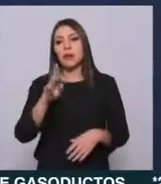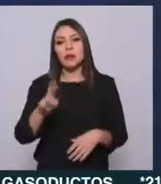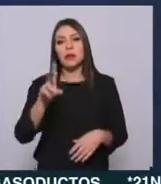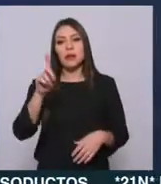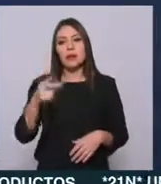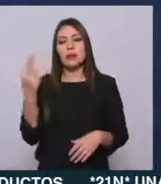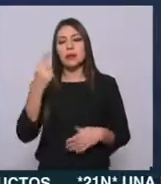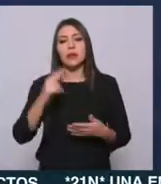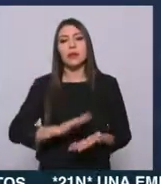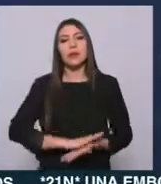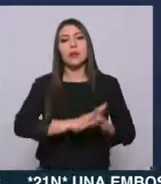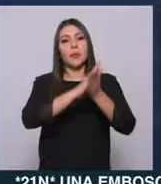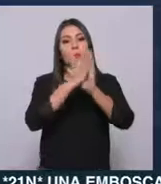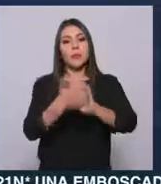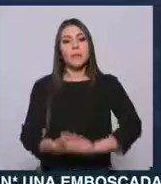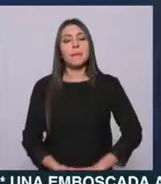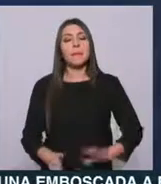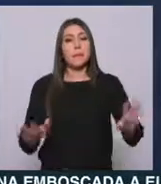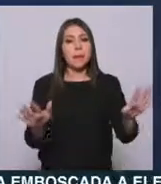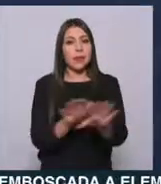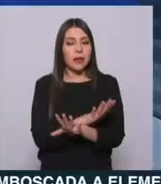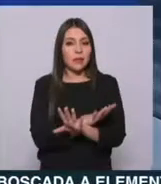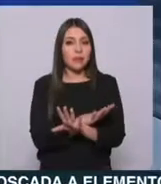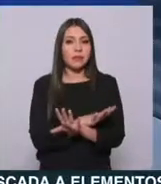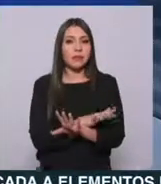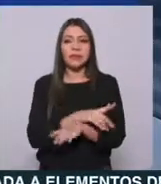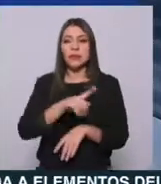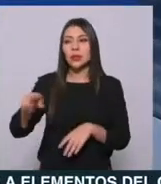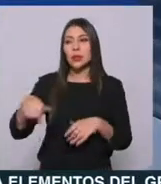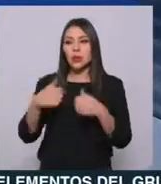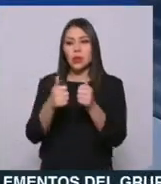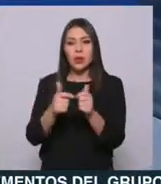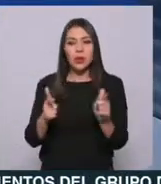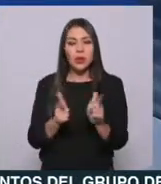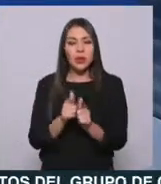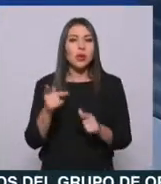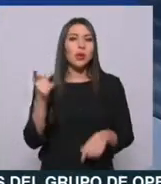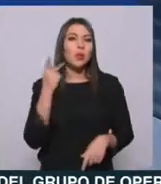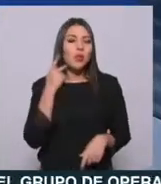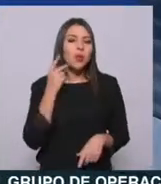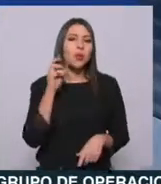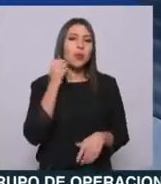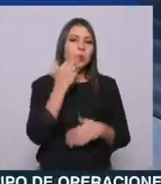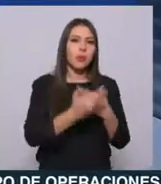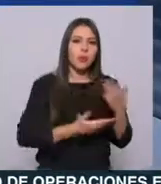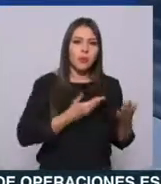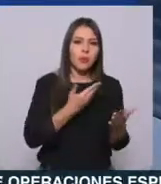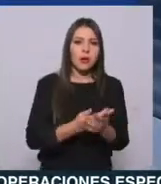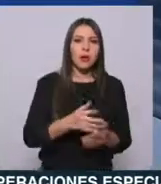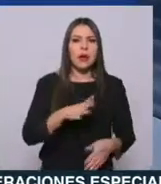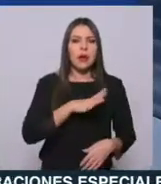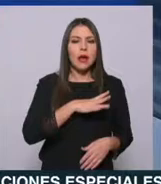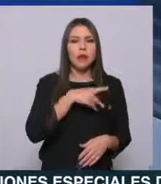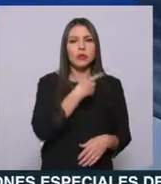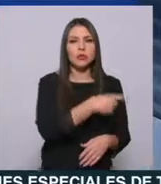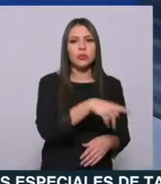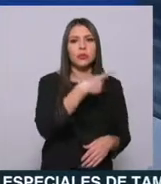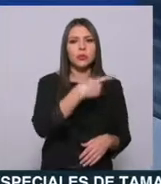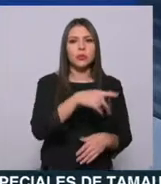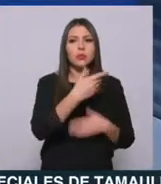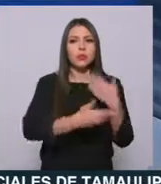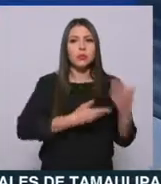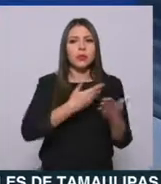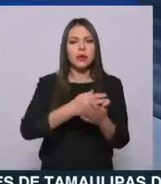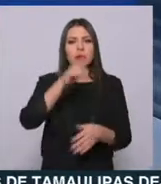eso cambie, que las iniciativas y que los grupos parlamentarios tengan condiciones tanto jurisdiccionales como de iniciativas que sí